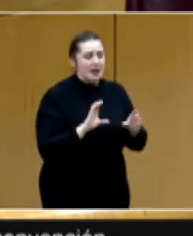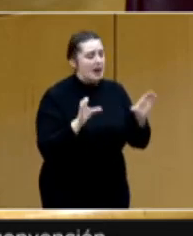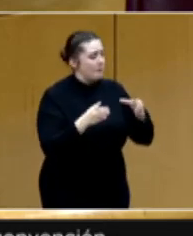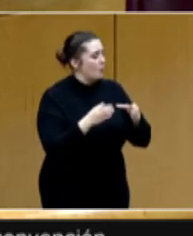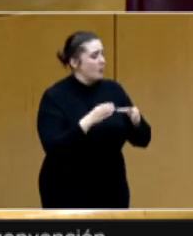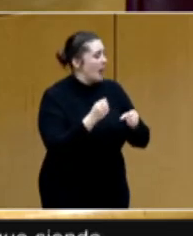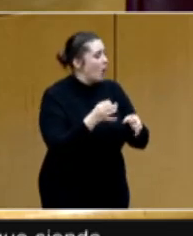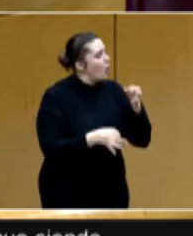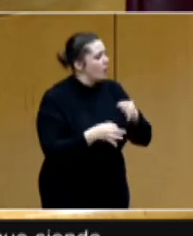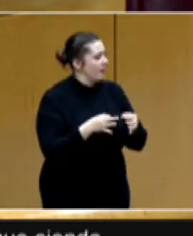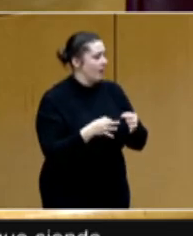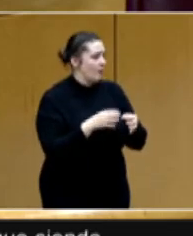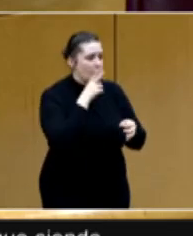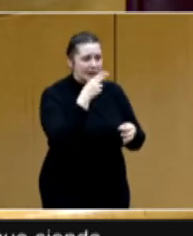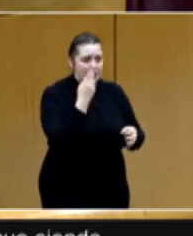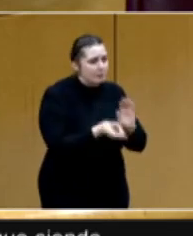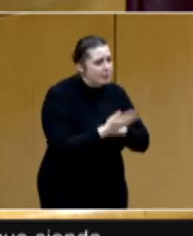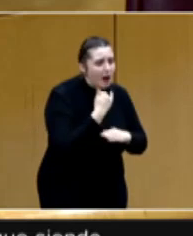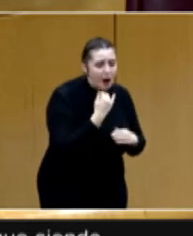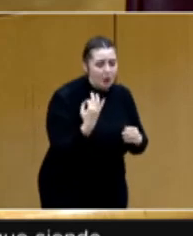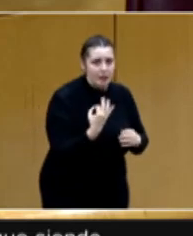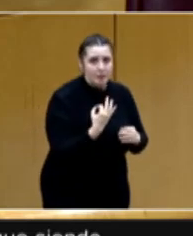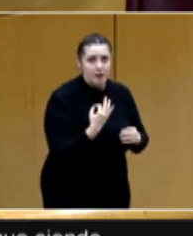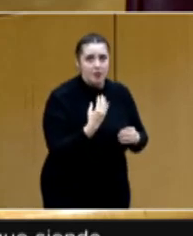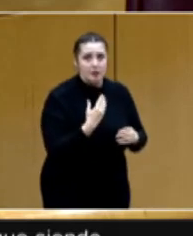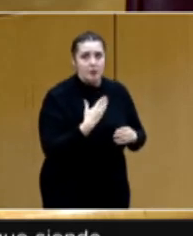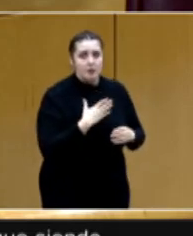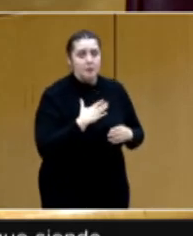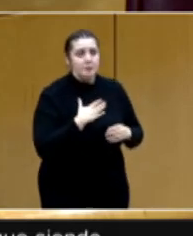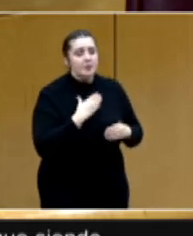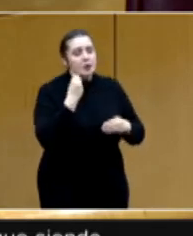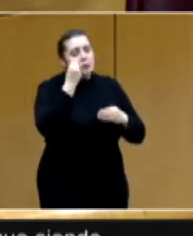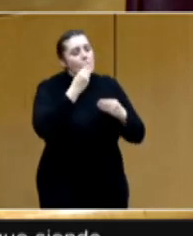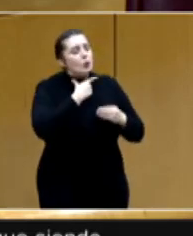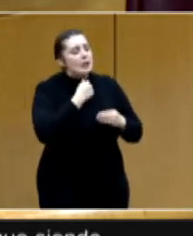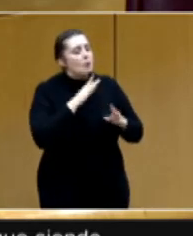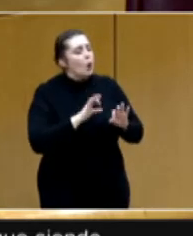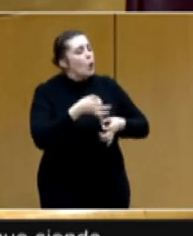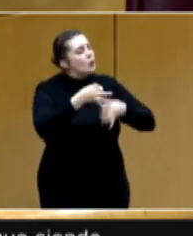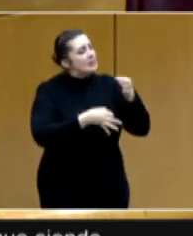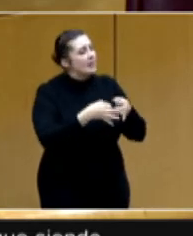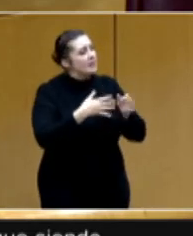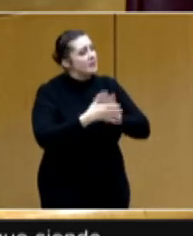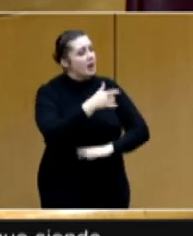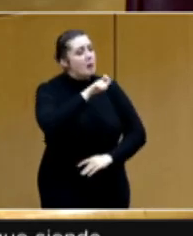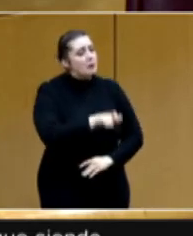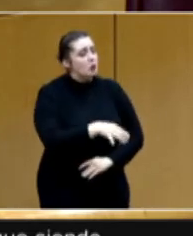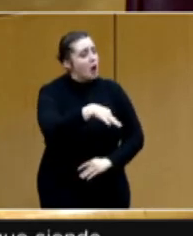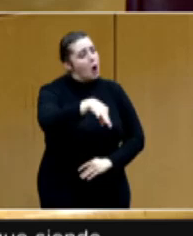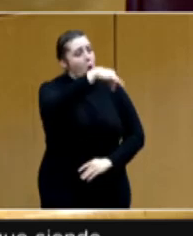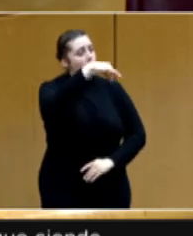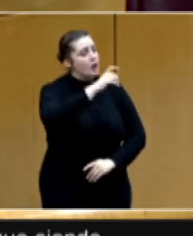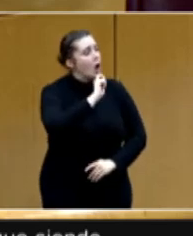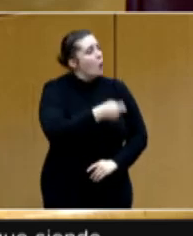a mí me gusta decir que la justicia es una obra coral la justicia no es un solo cosa de